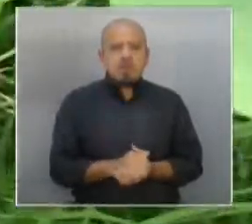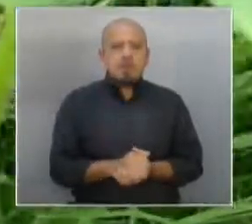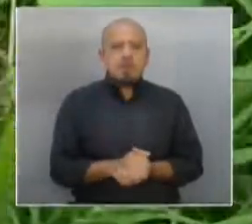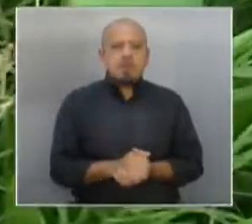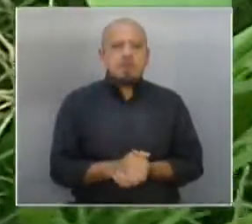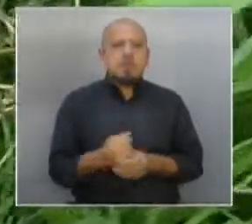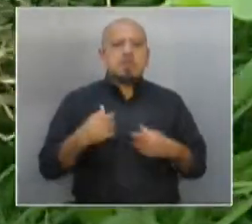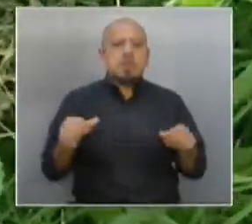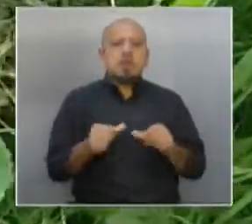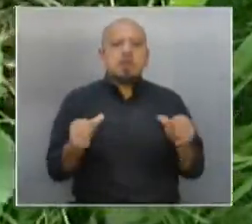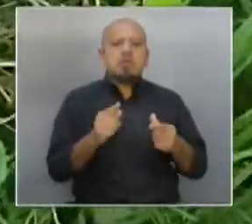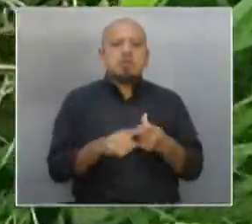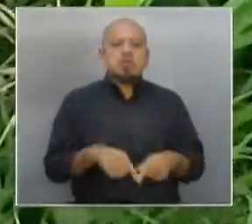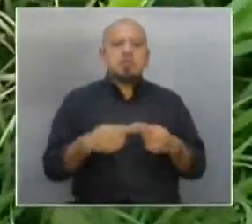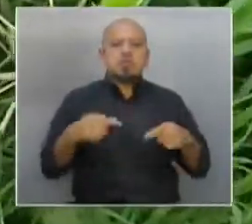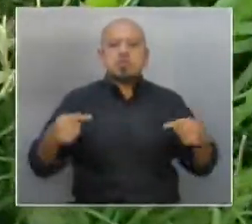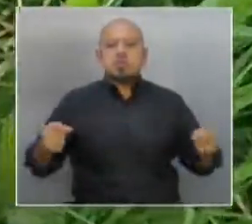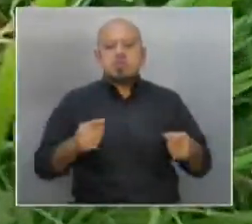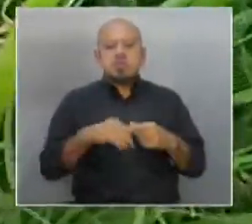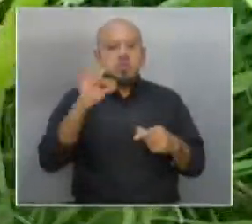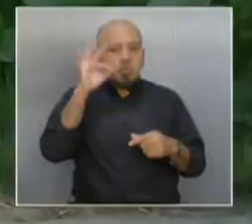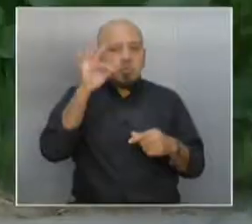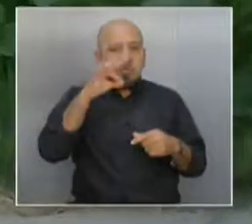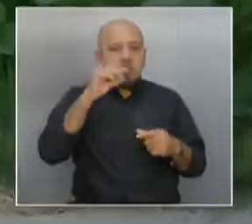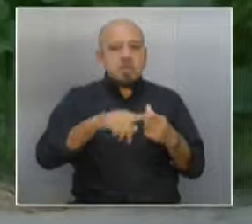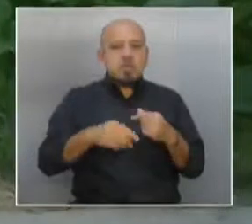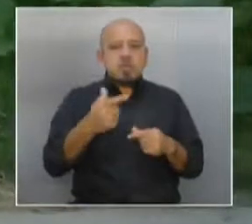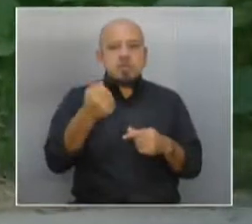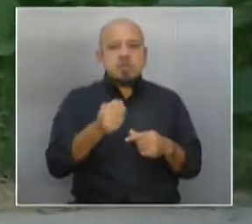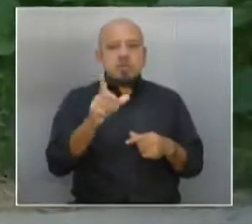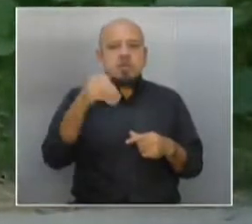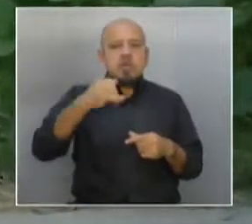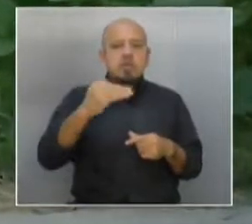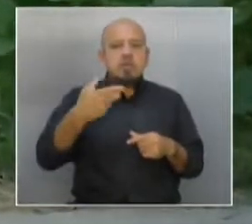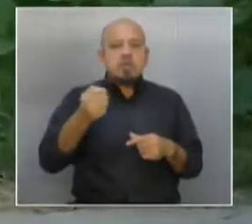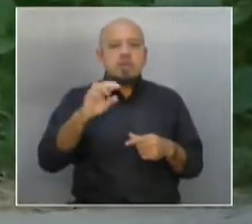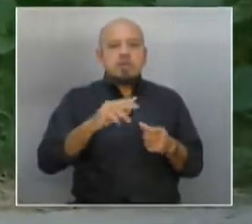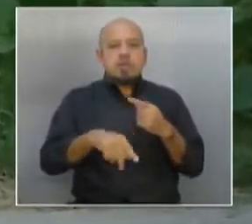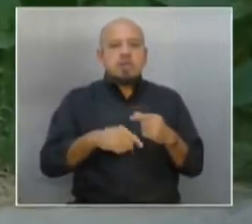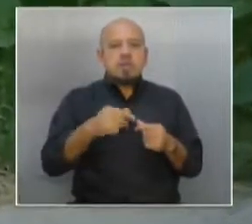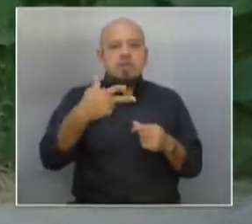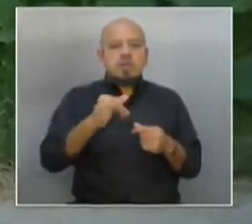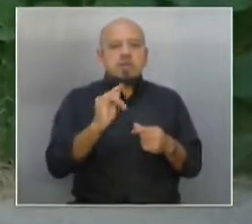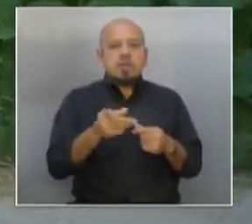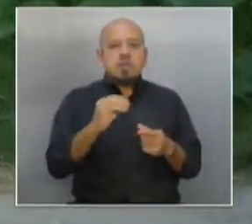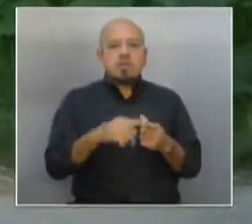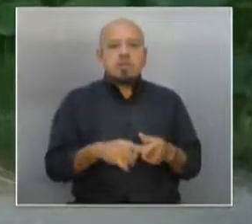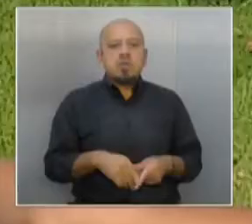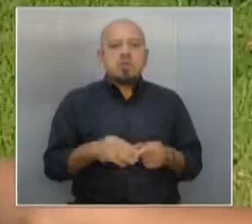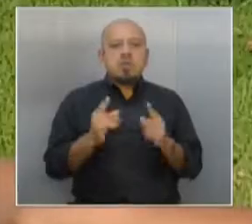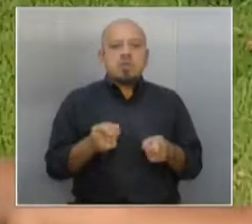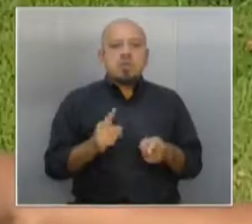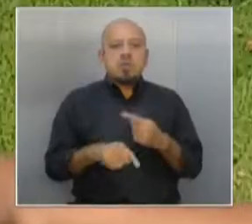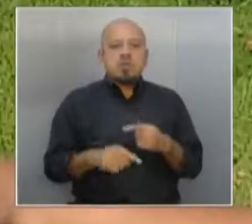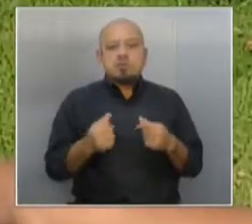Hago conservas, cuando hay duraznos hago en almíbar, mermeladas, en higo, pero más bien para consumo